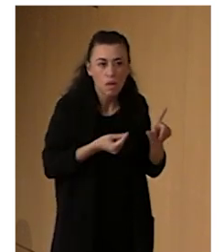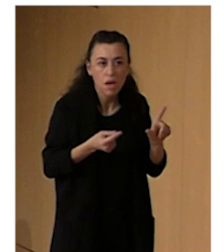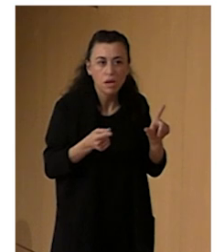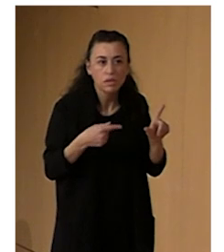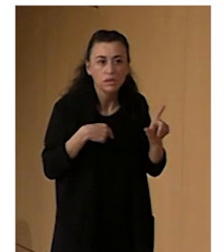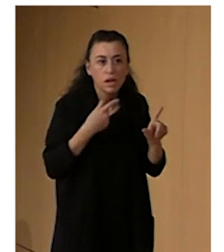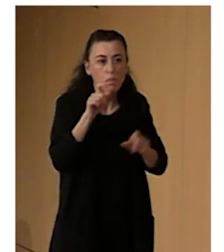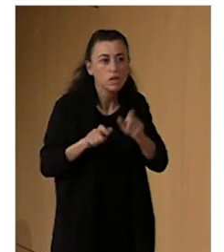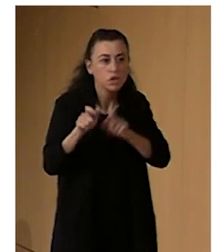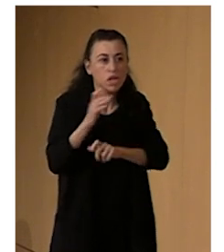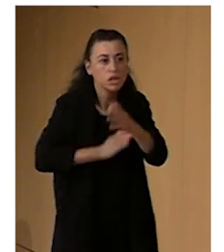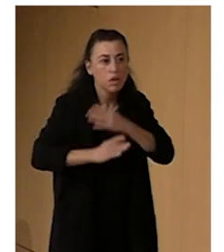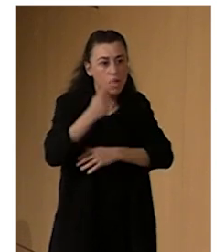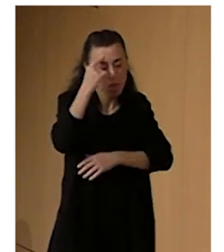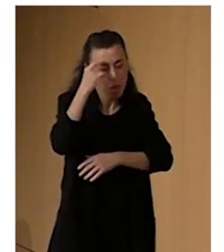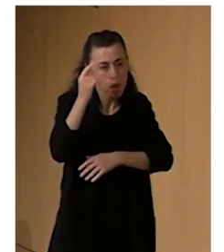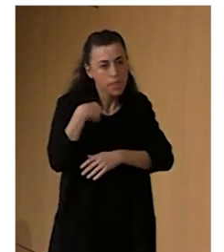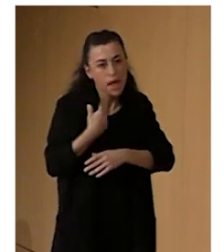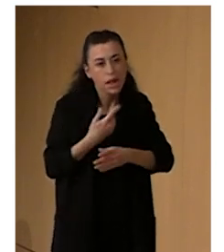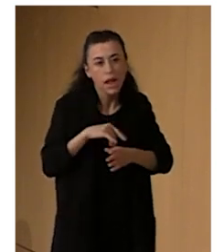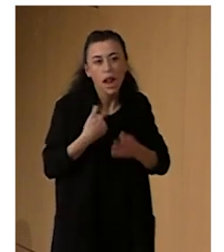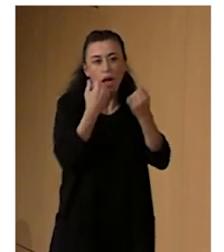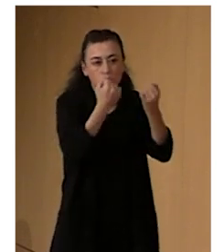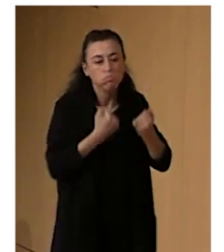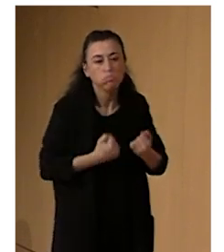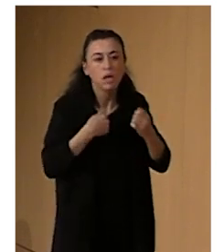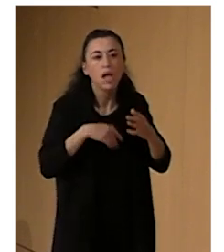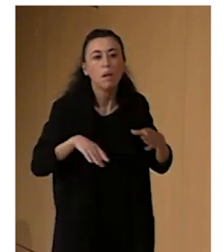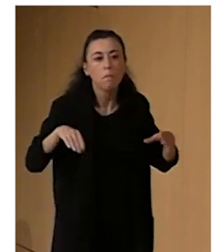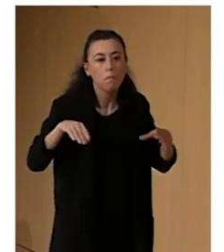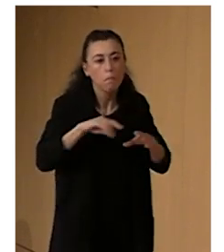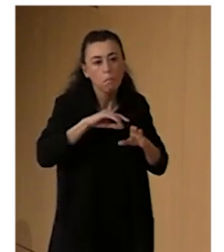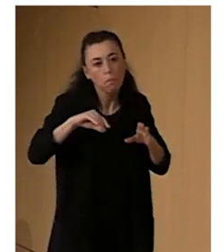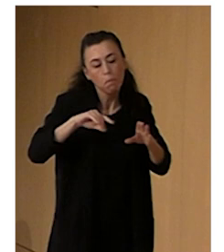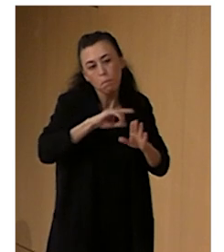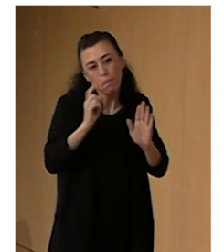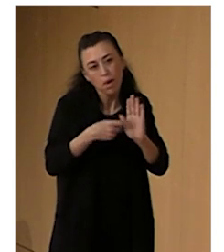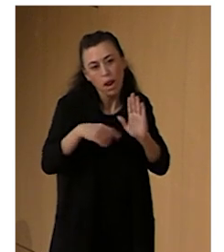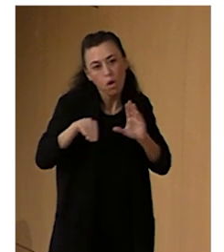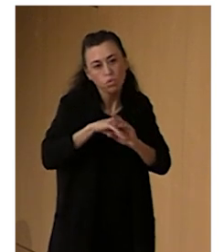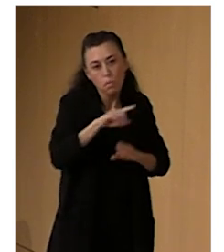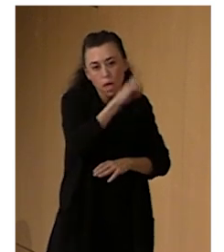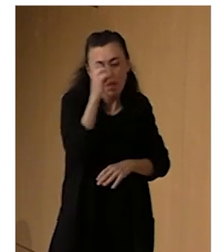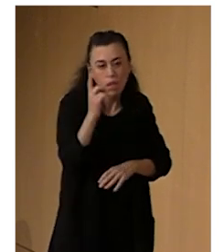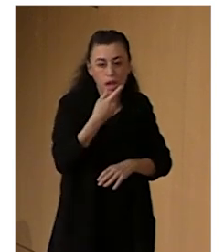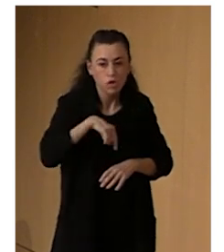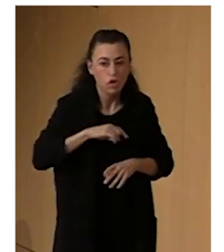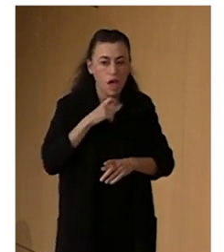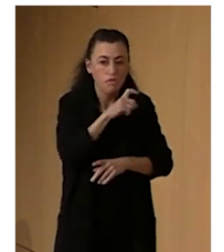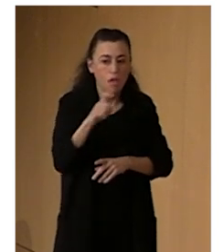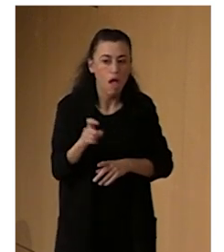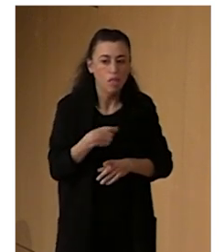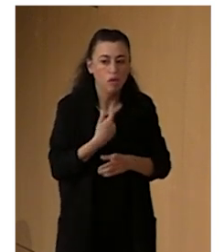intelectual de plena inclusión Madrid luego lo validamos en la en la fundación y y quedó precioso la